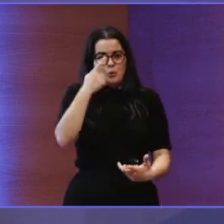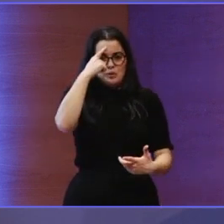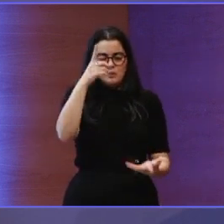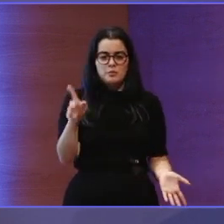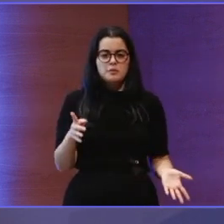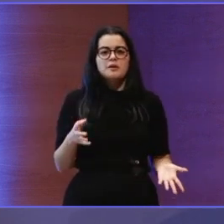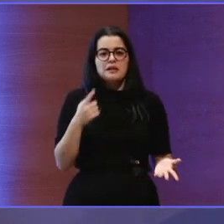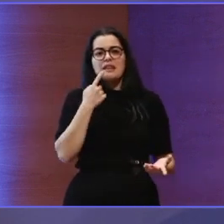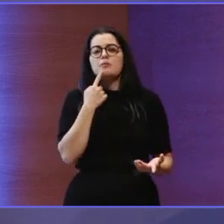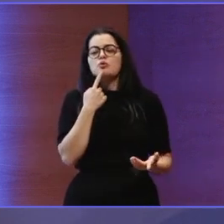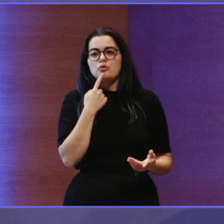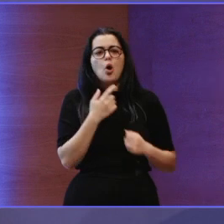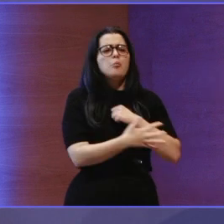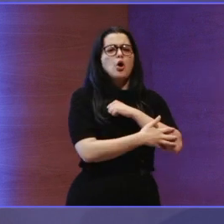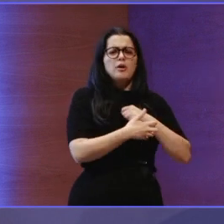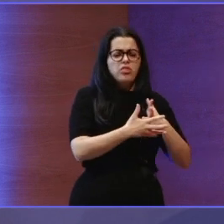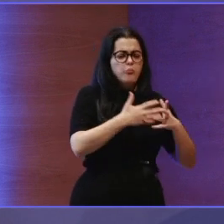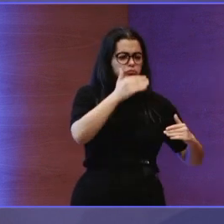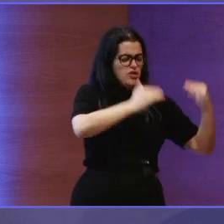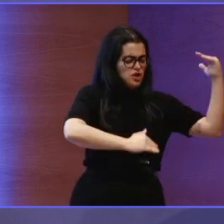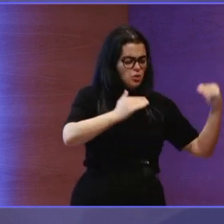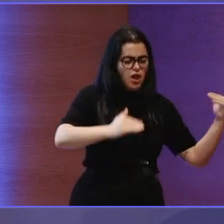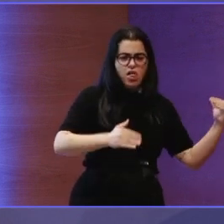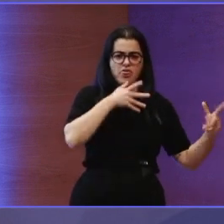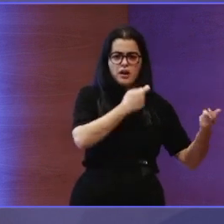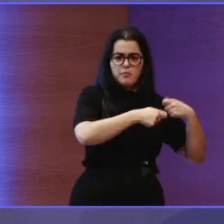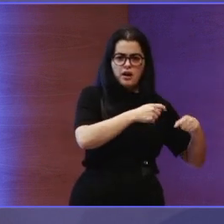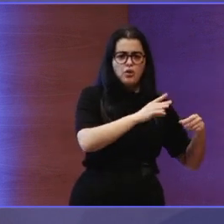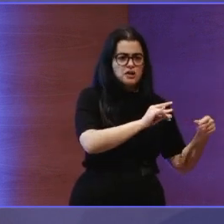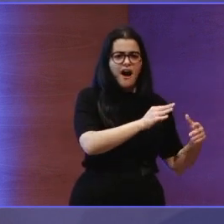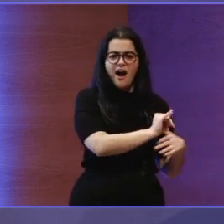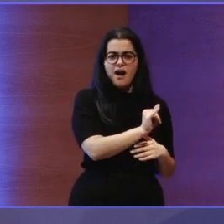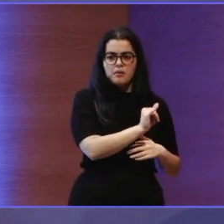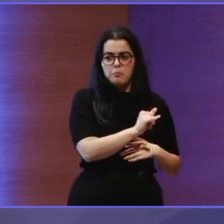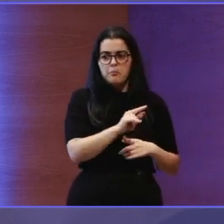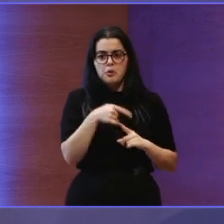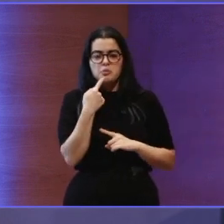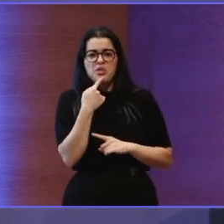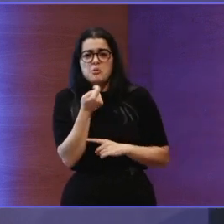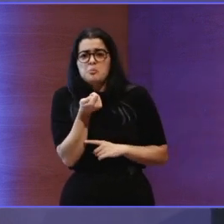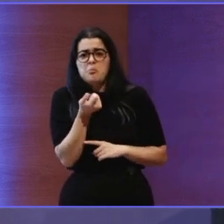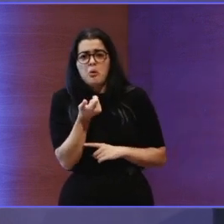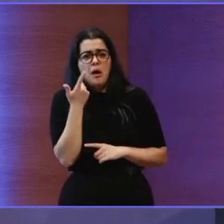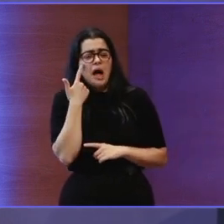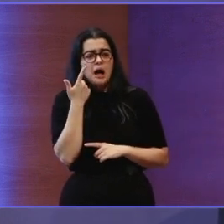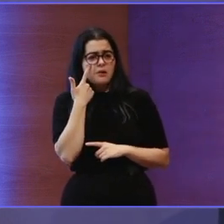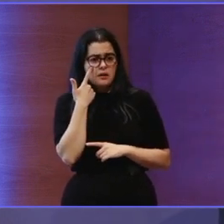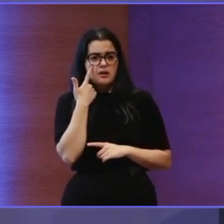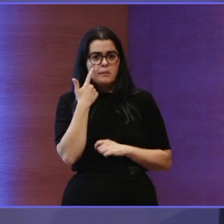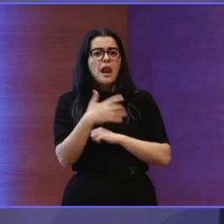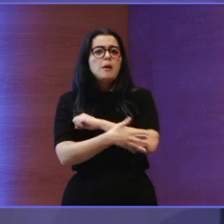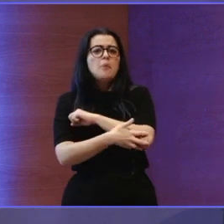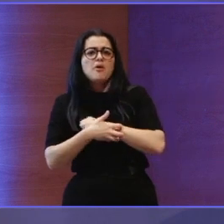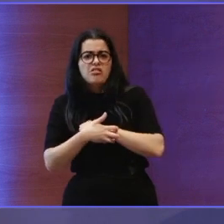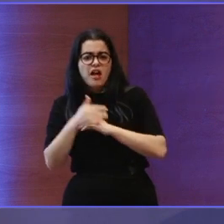poco Cuánta pobreza Y cuánta desigualdad genera el mercado y y sabemos poco y decimos poco cuánto reduce esa pobreza Y esa